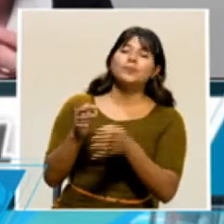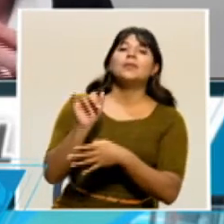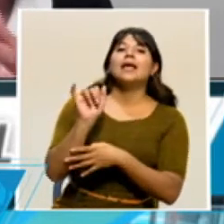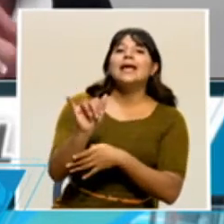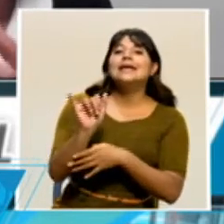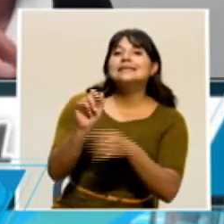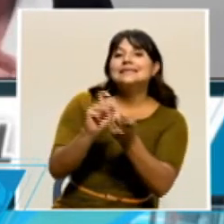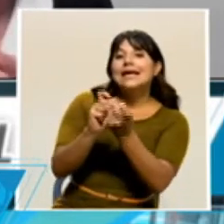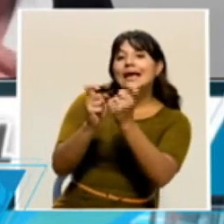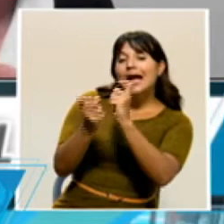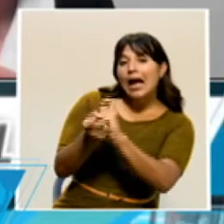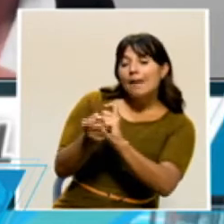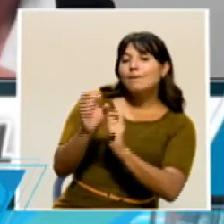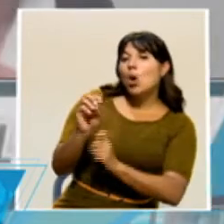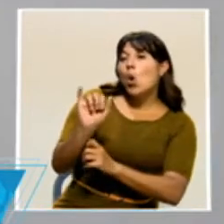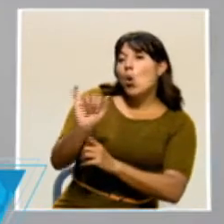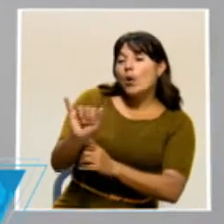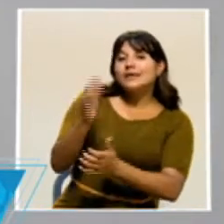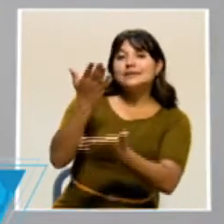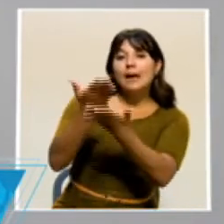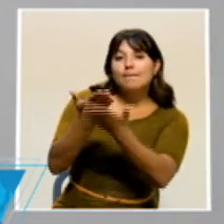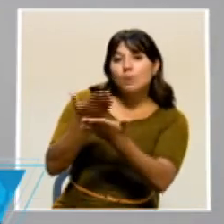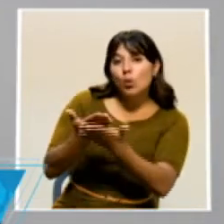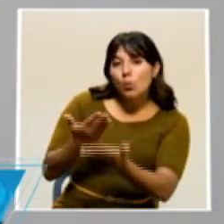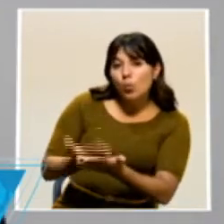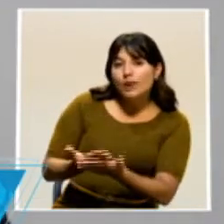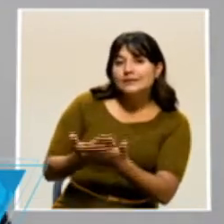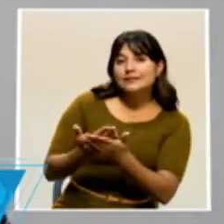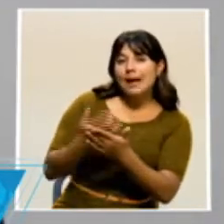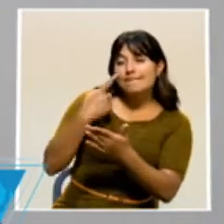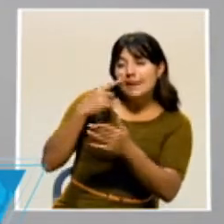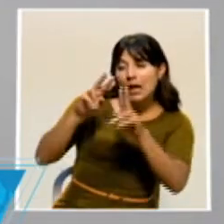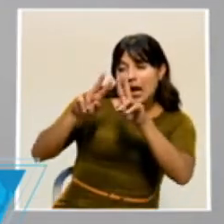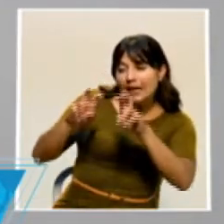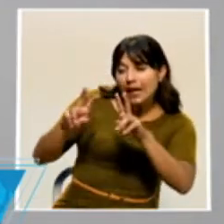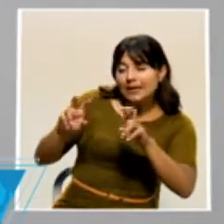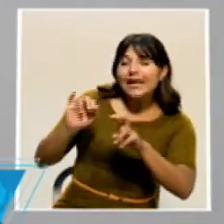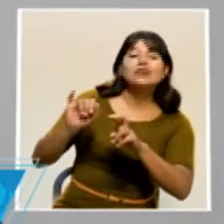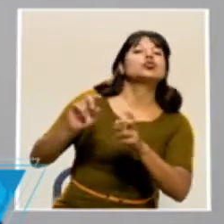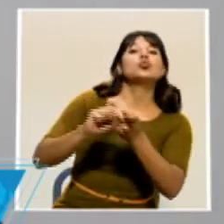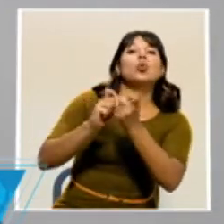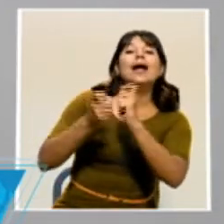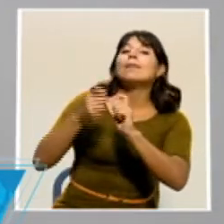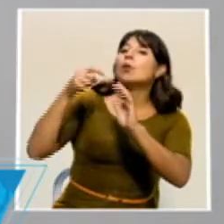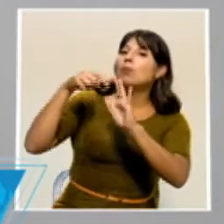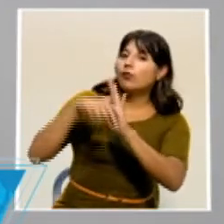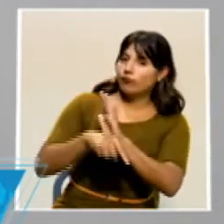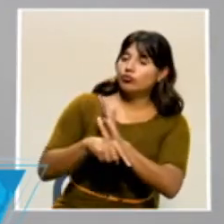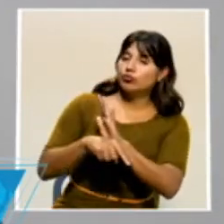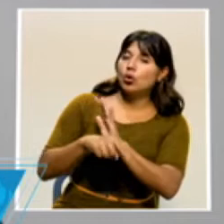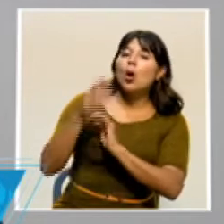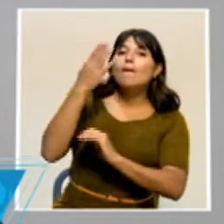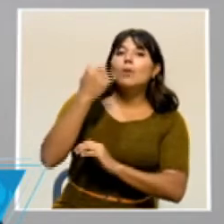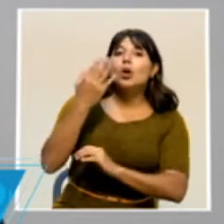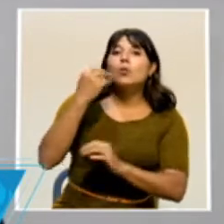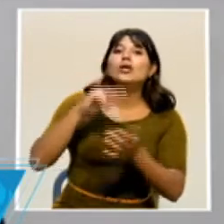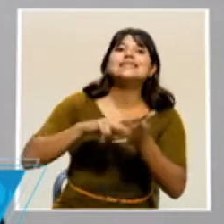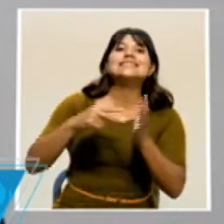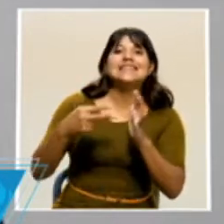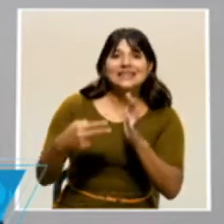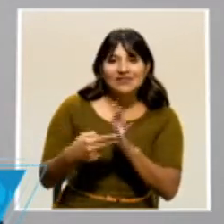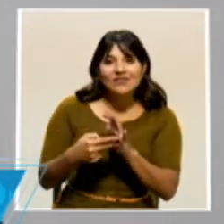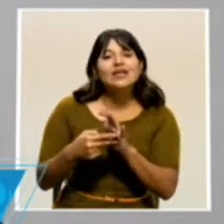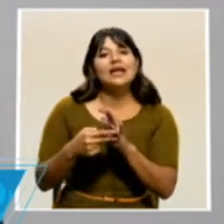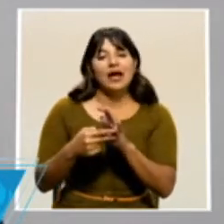o esta propuesta de revisar los destinos específicos es un cambio de fondo, es un cambio estructural porque implica revisar y